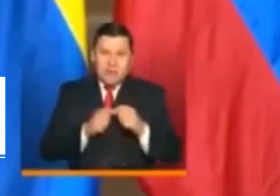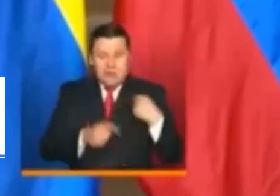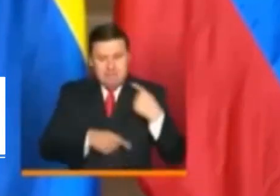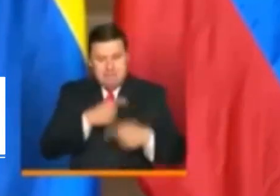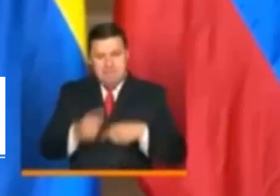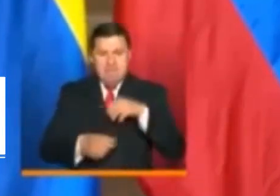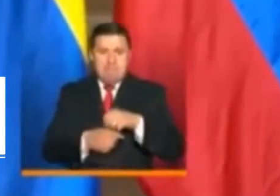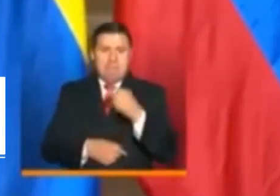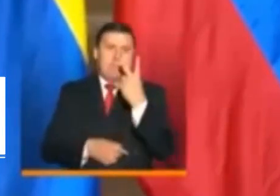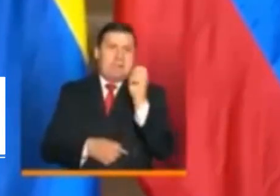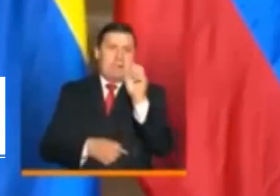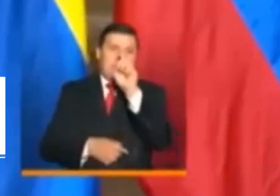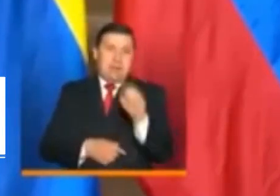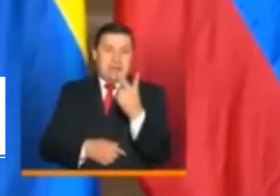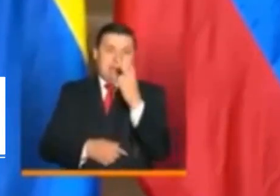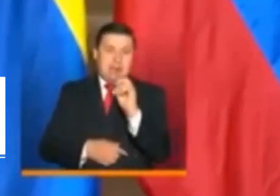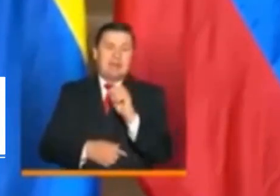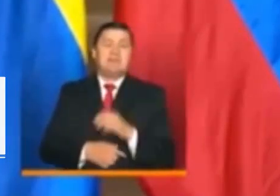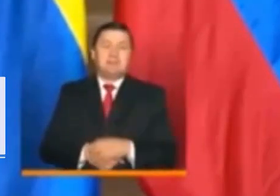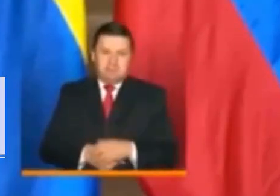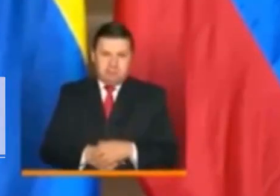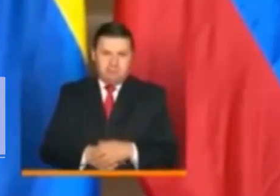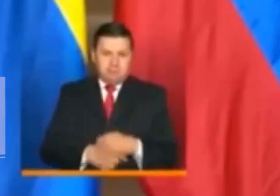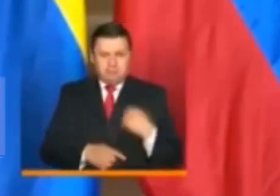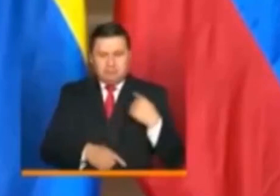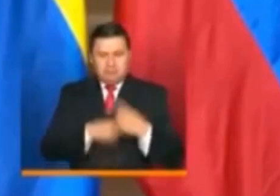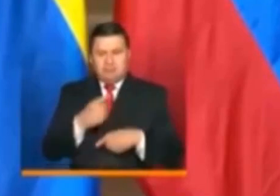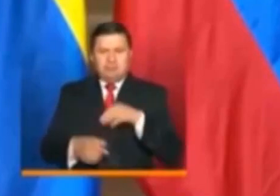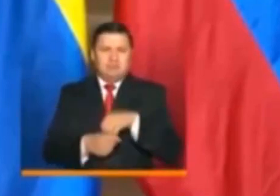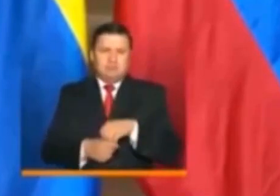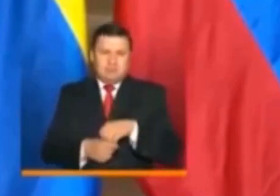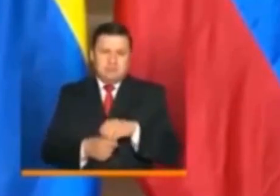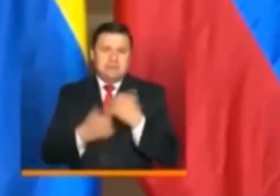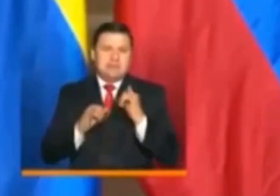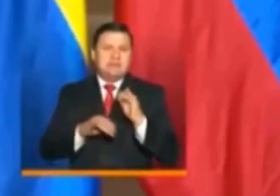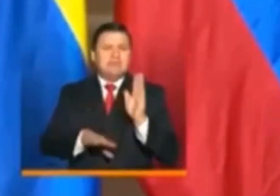generación 2020 es la generación